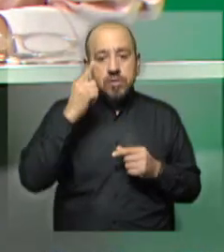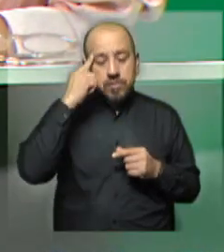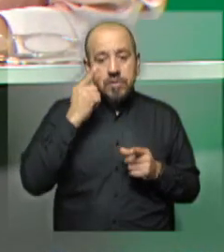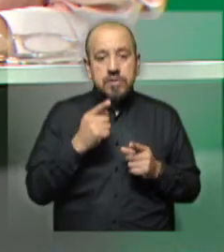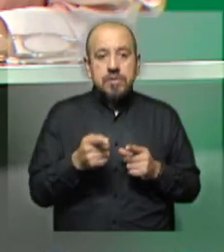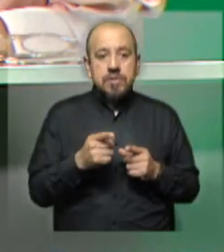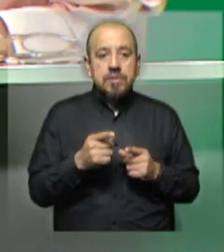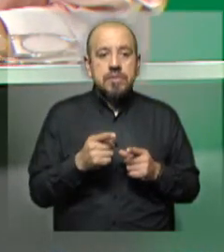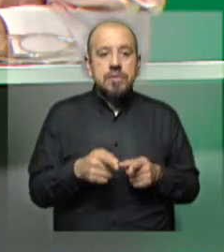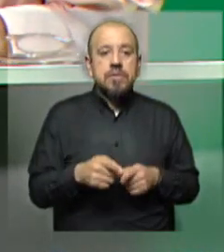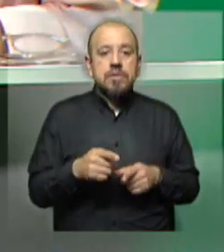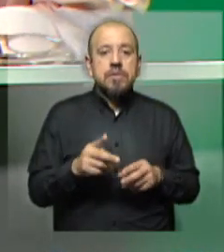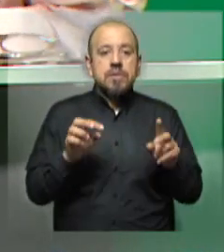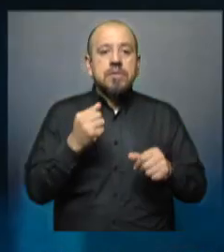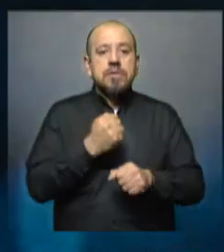eso exactamente